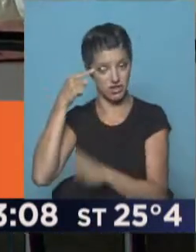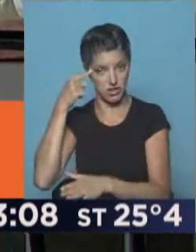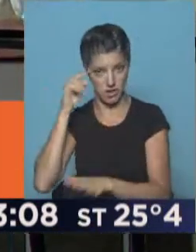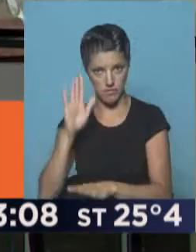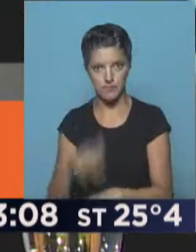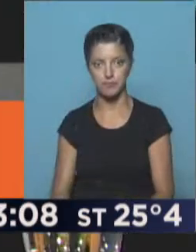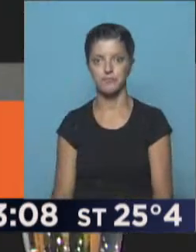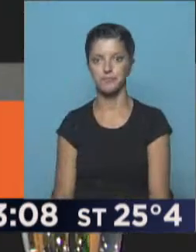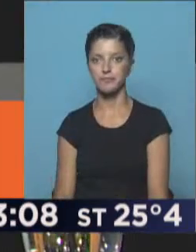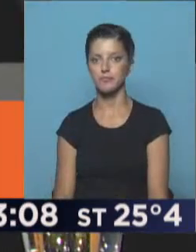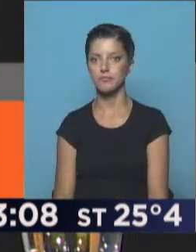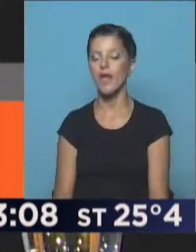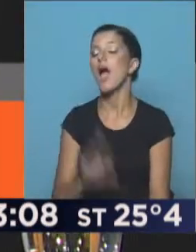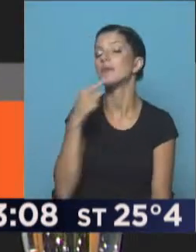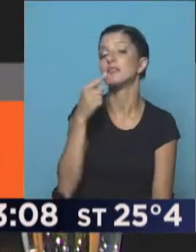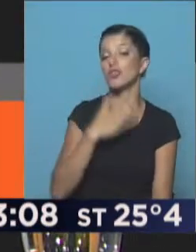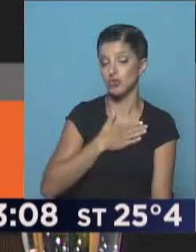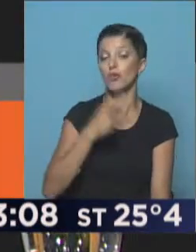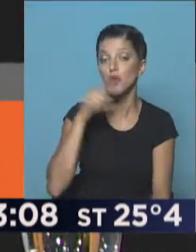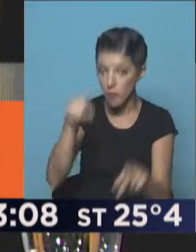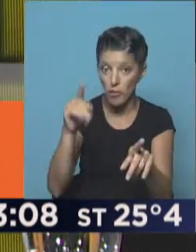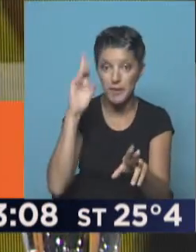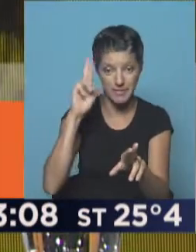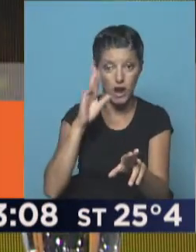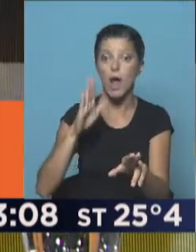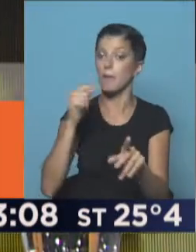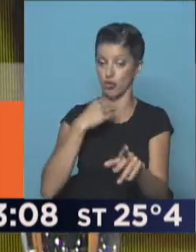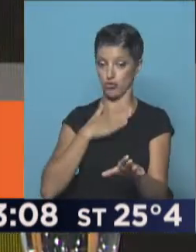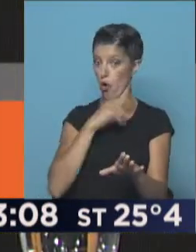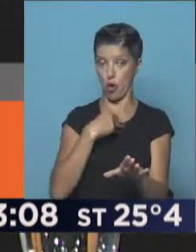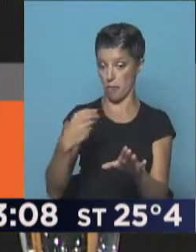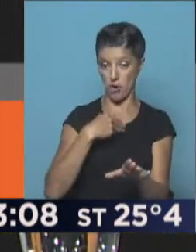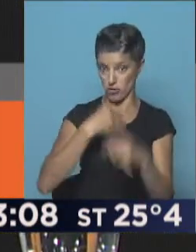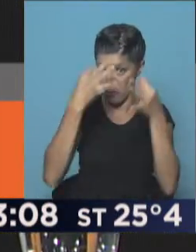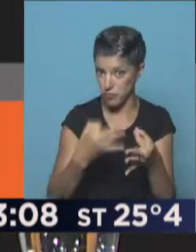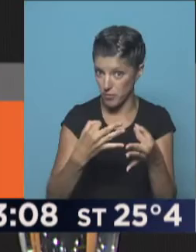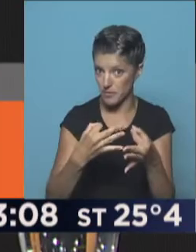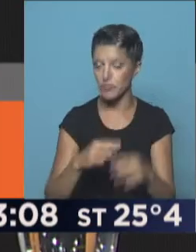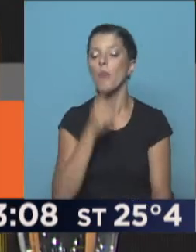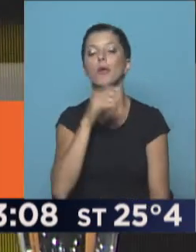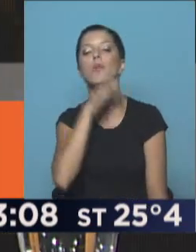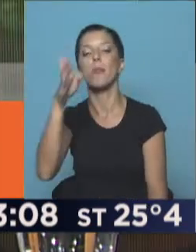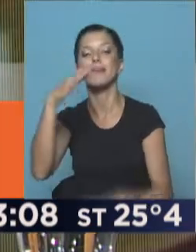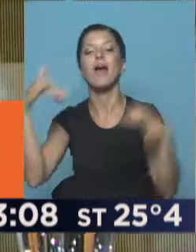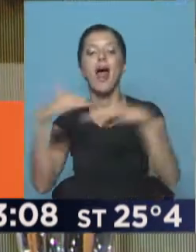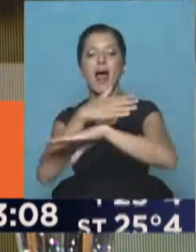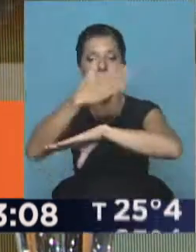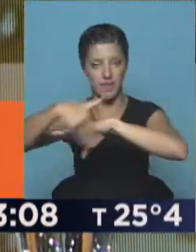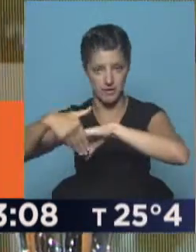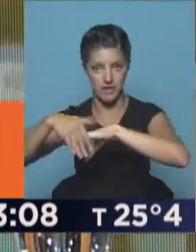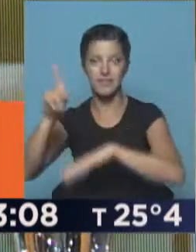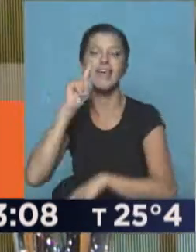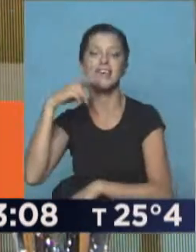también es haz lo que digo y no lo que hago, porque vas a Saks de la Quinta Avenida en Nueva York y te encontrás con la ropa de Ivana Trump hecha